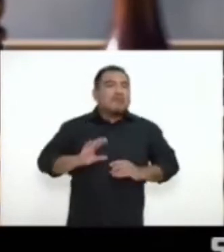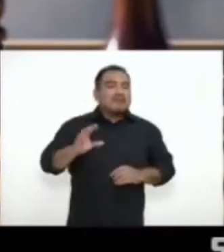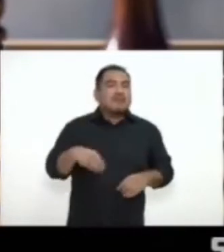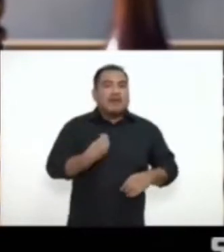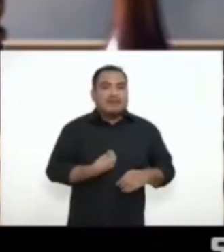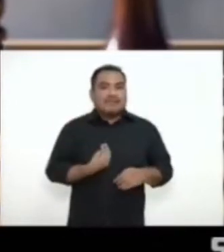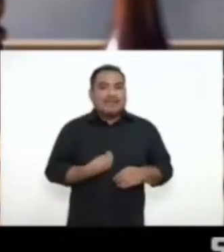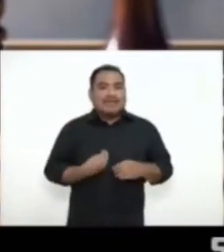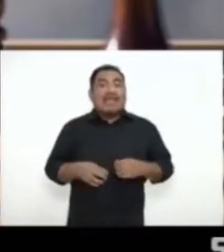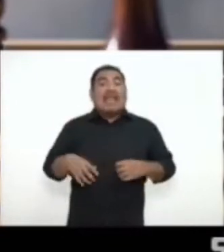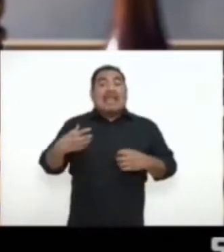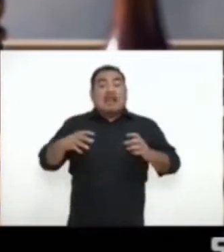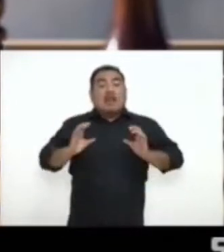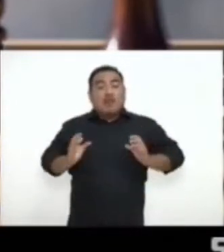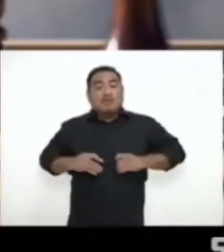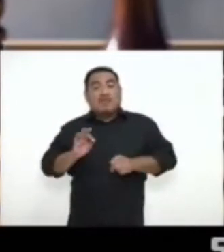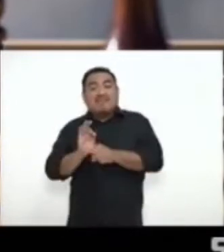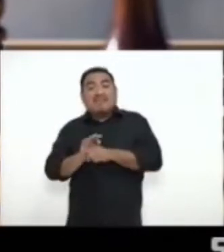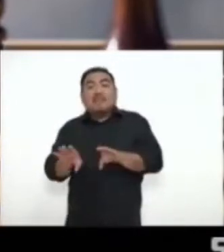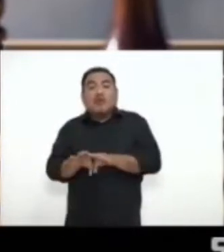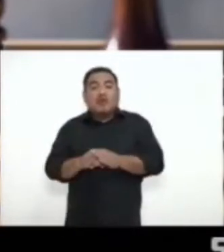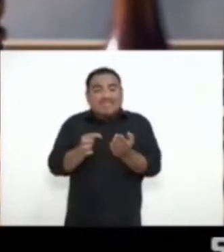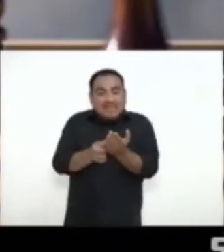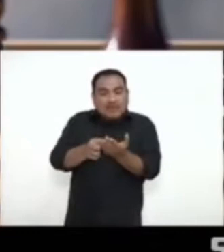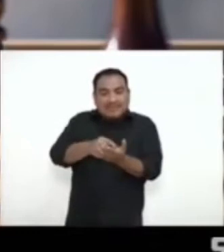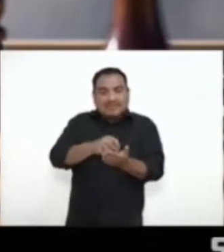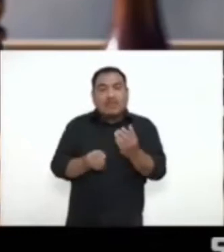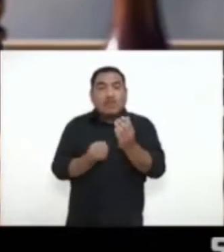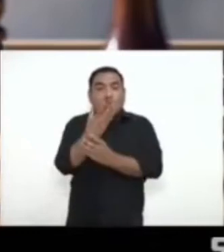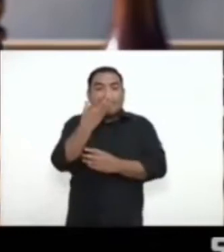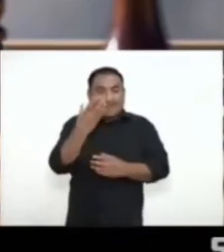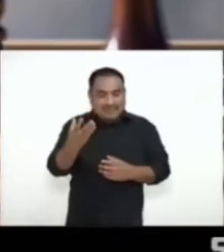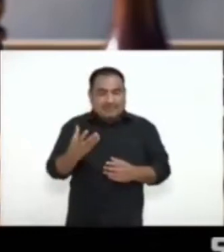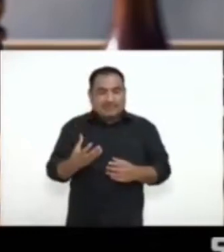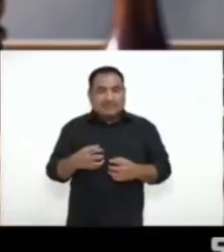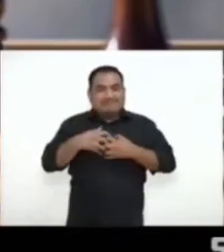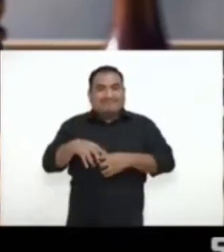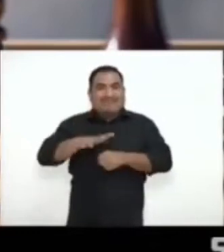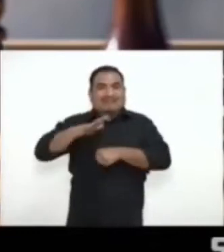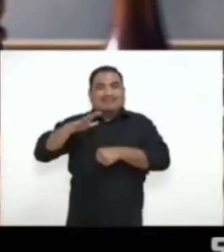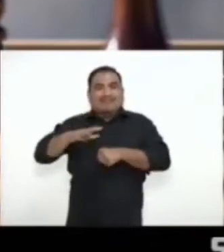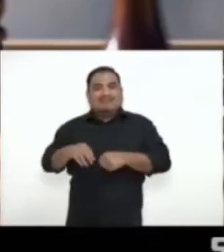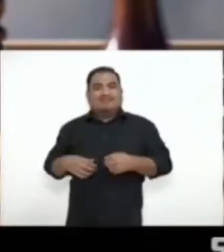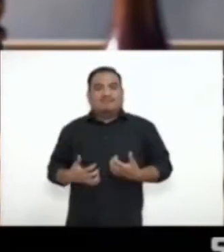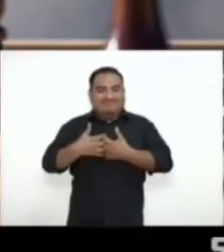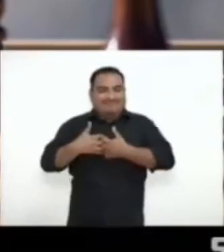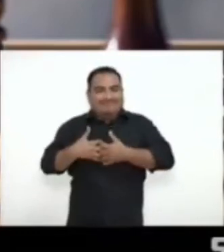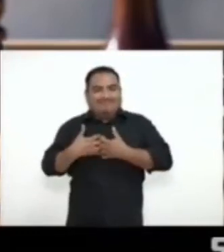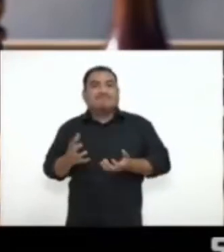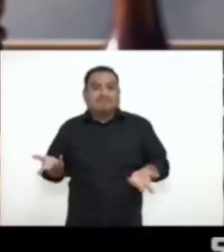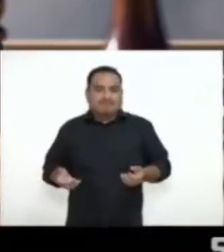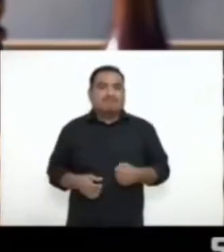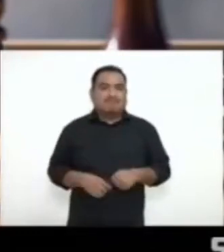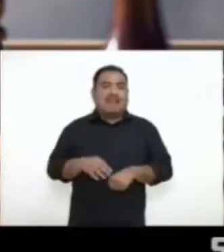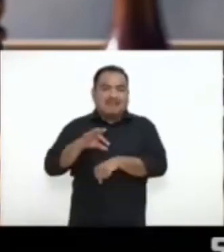hacer funciones para poder digerirlo. Cada enfermedad es una estrategia de nuestro